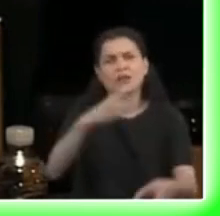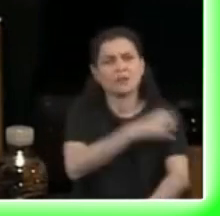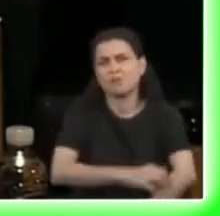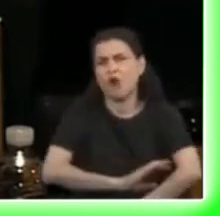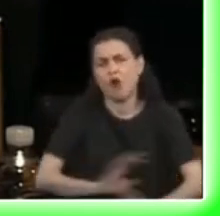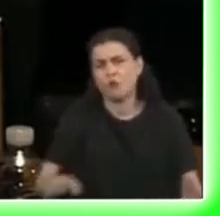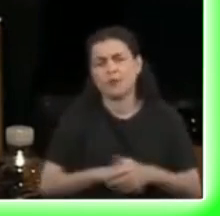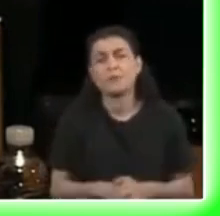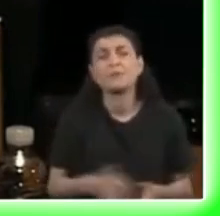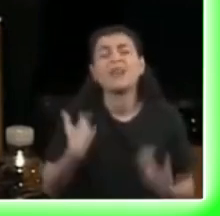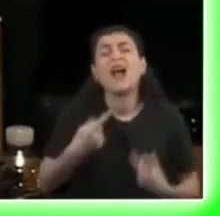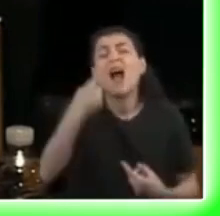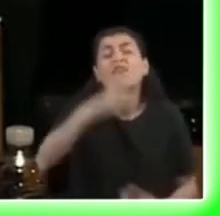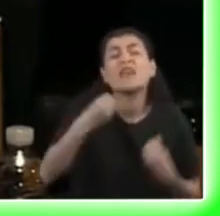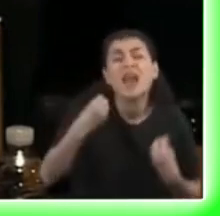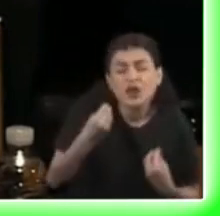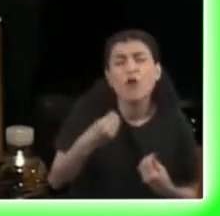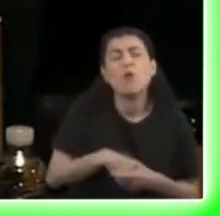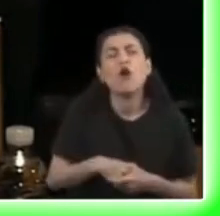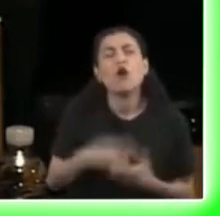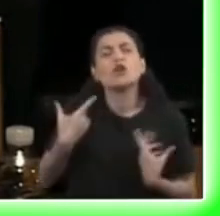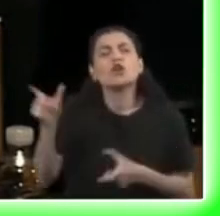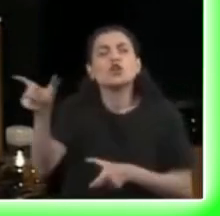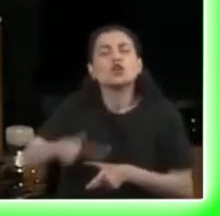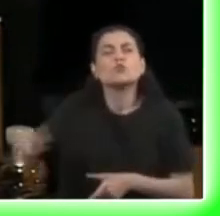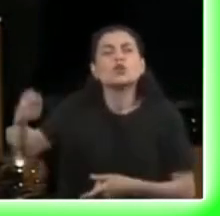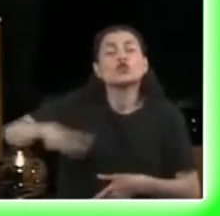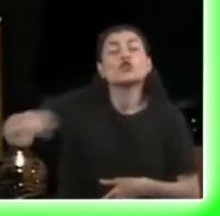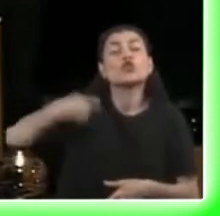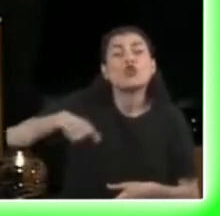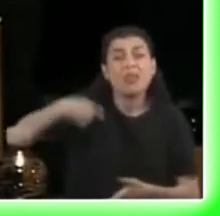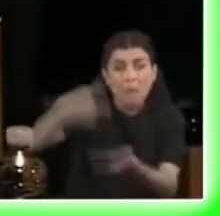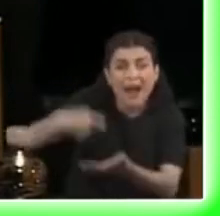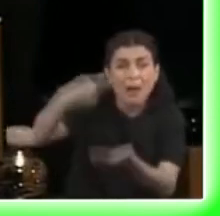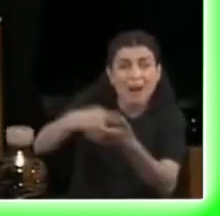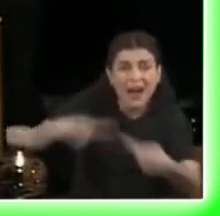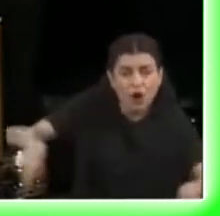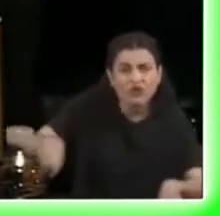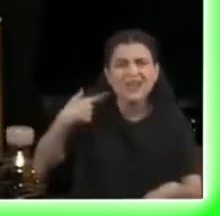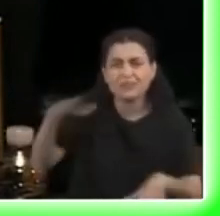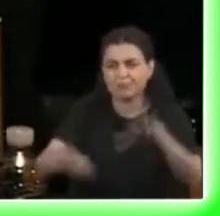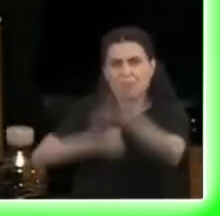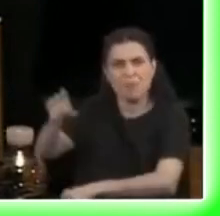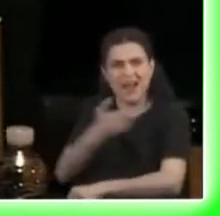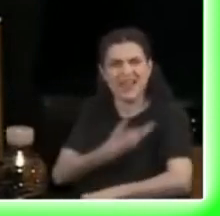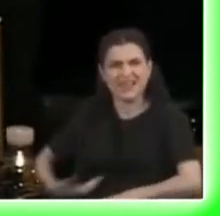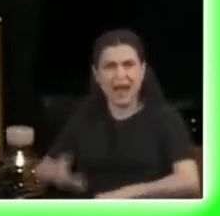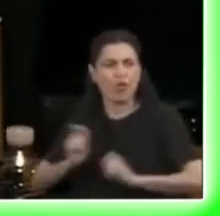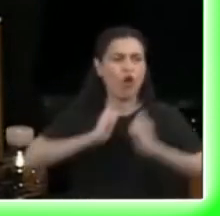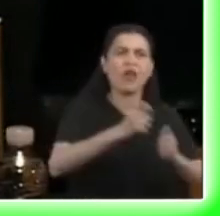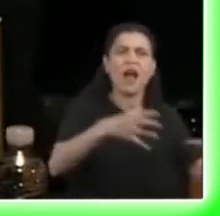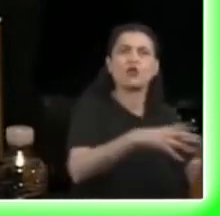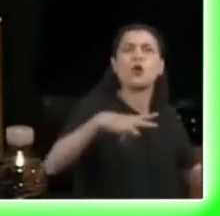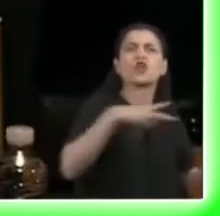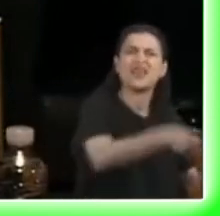transferir riqueza de la sociedad toda a los políticos de turno y su clientela. Eso es lo que denominamos el Partido del